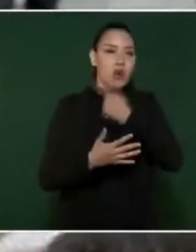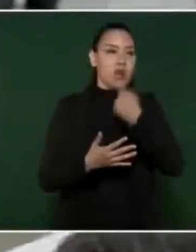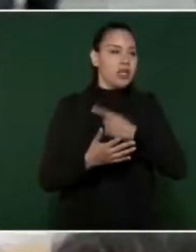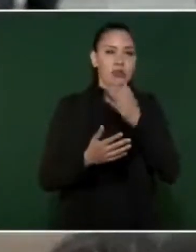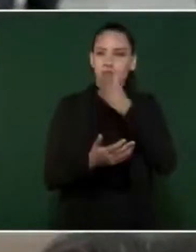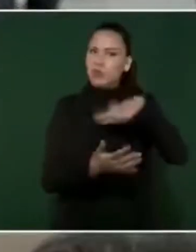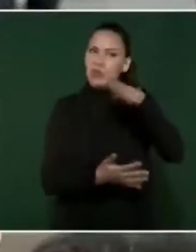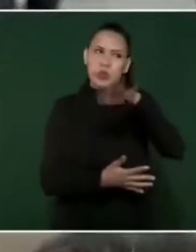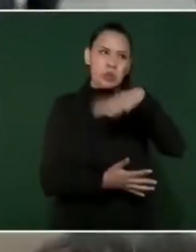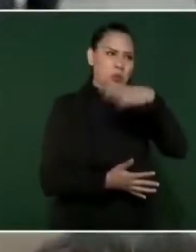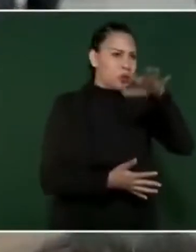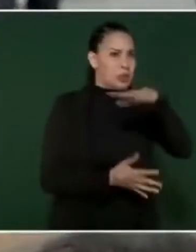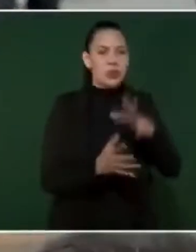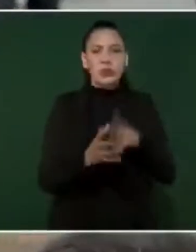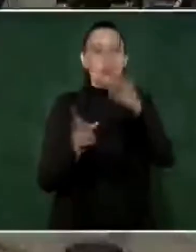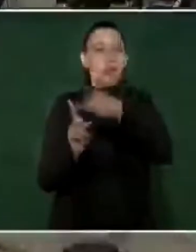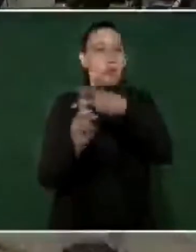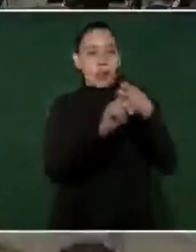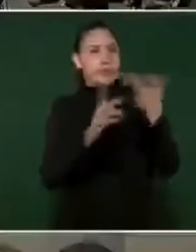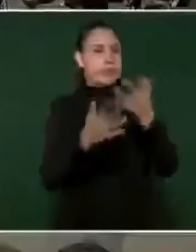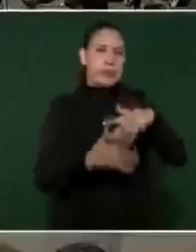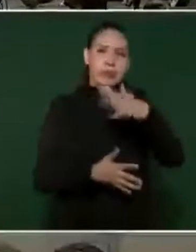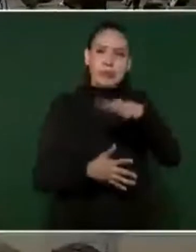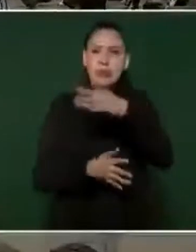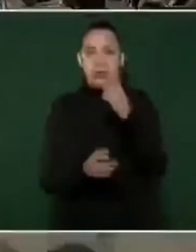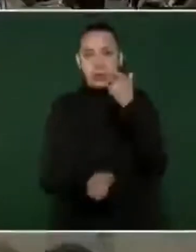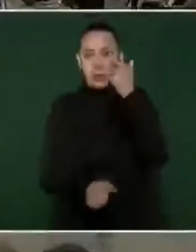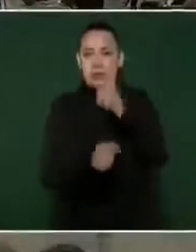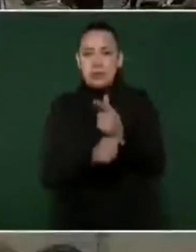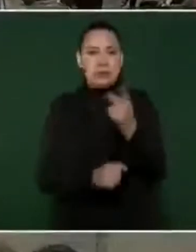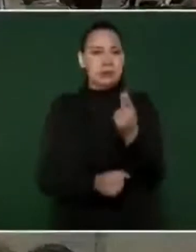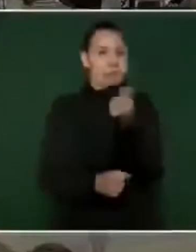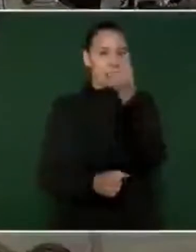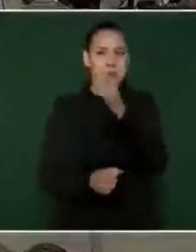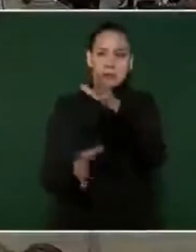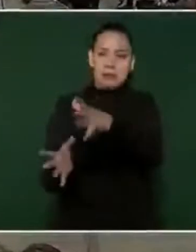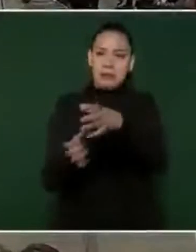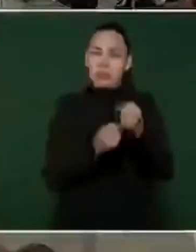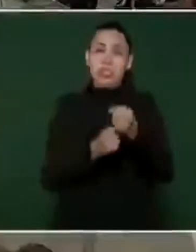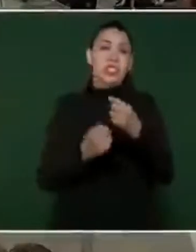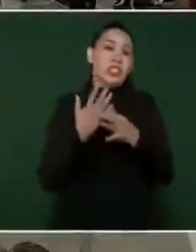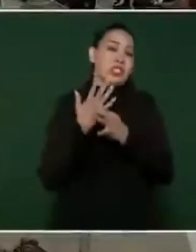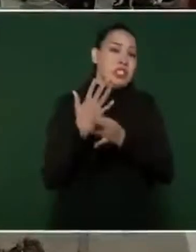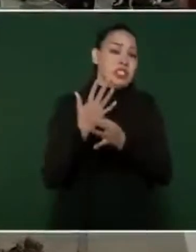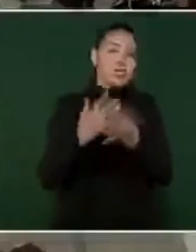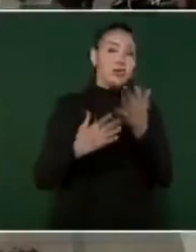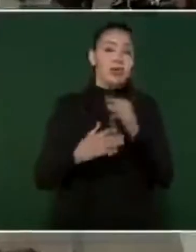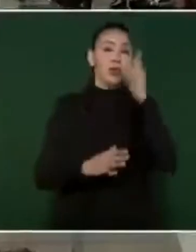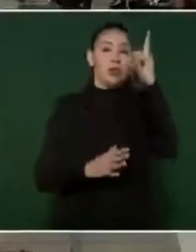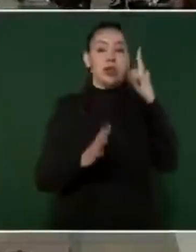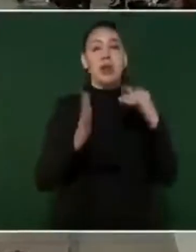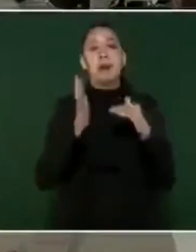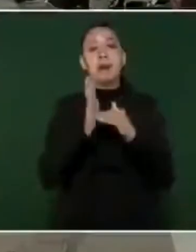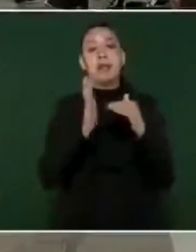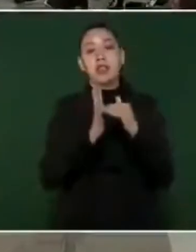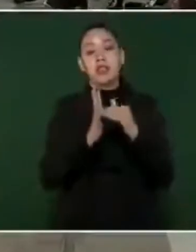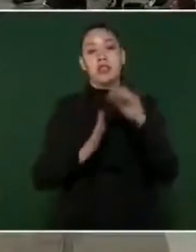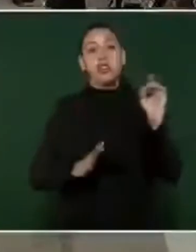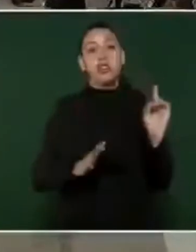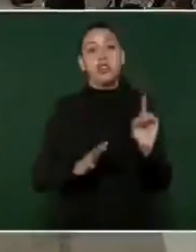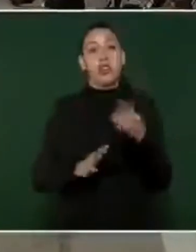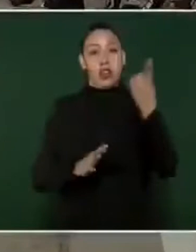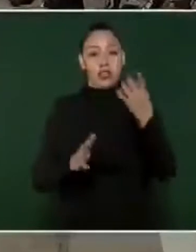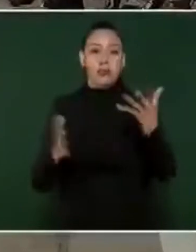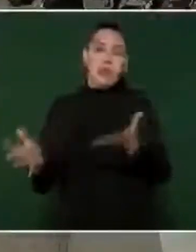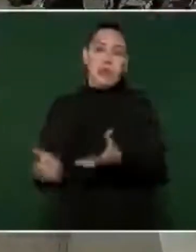nivel, aparecieron, las versiones señalan que hubo $1 millón de rescate. Sin embargo, para estas familias, para ellos que están esperando,